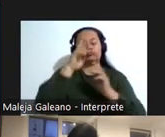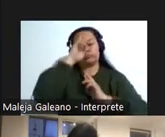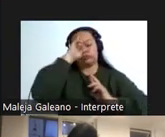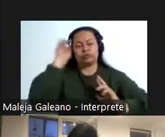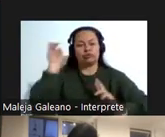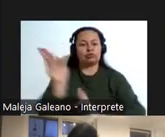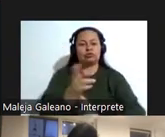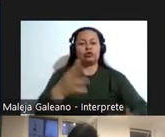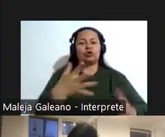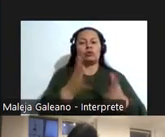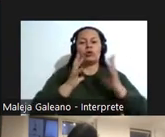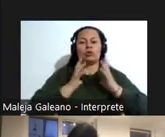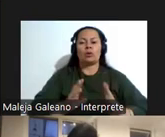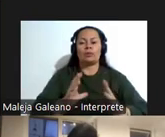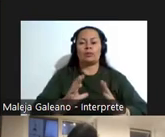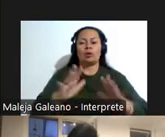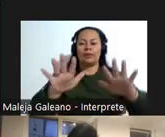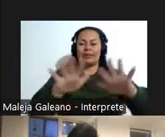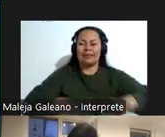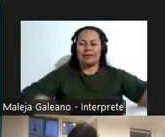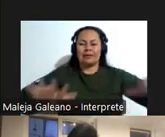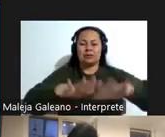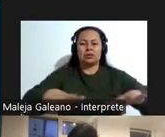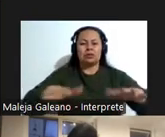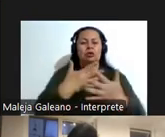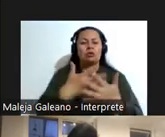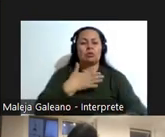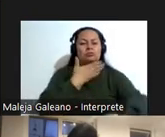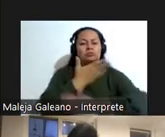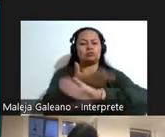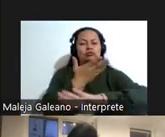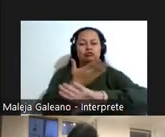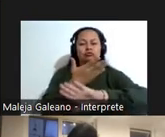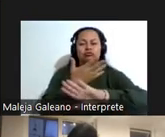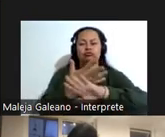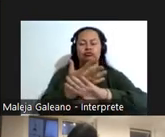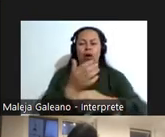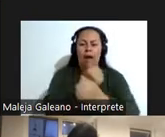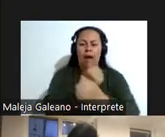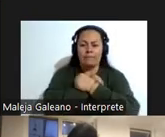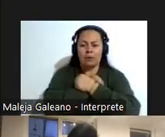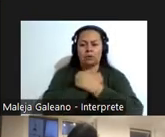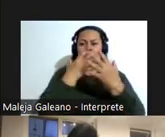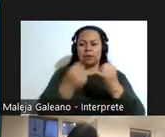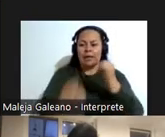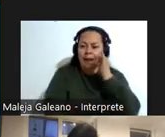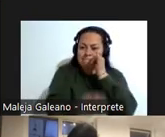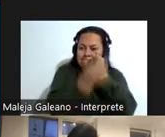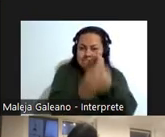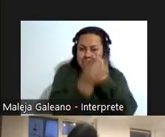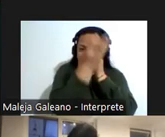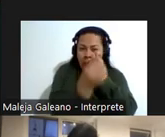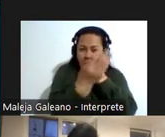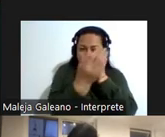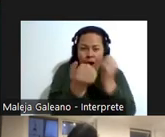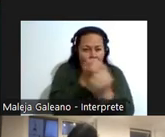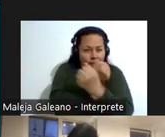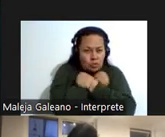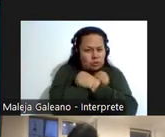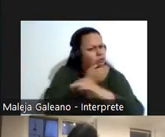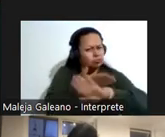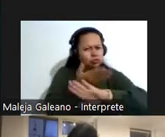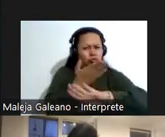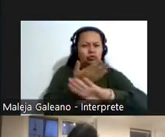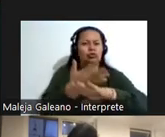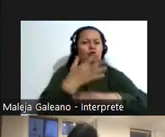como territorio. Vamos a tener apuestas desde una pedagogía amorosa. Quiero contarles un poco en qué consiste esa apuesta y el